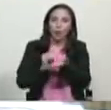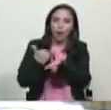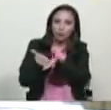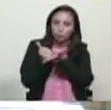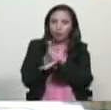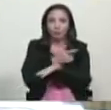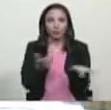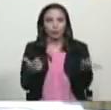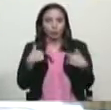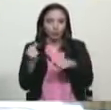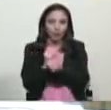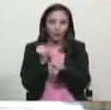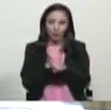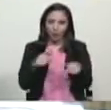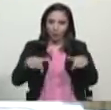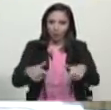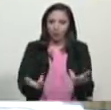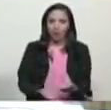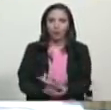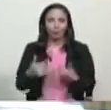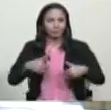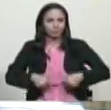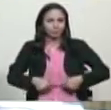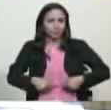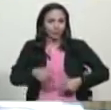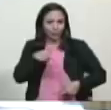manos, con nuestro esfuerzo,